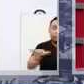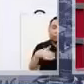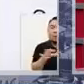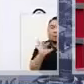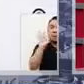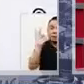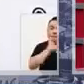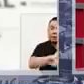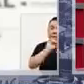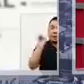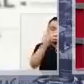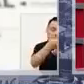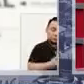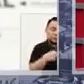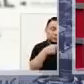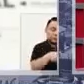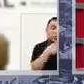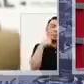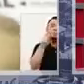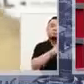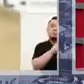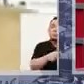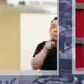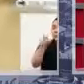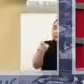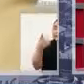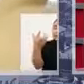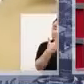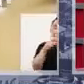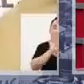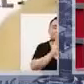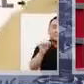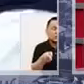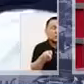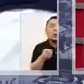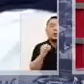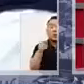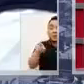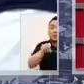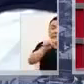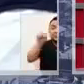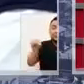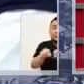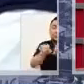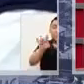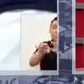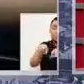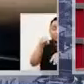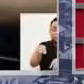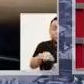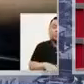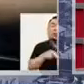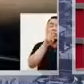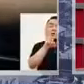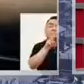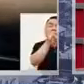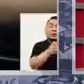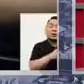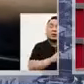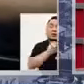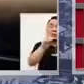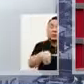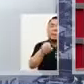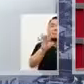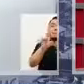leyes que yo haya podido aprobar, el sistema legal establece que la publicación es constitutiva de la legalidad. Así es.